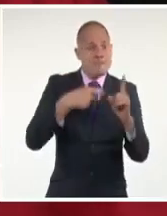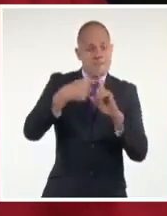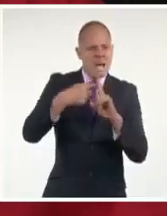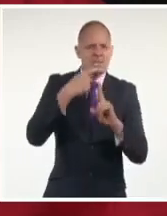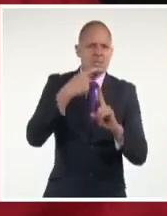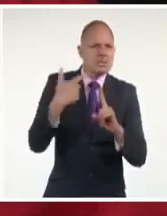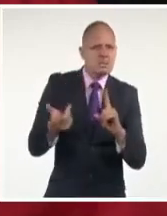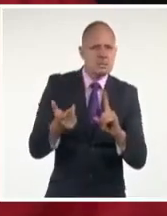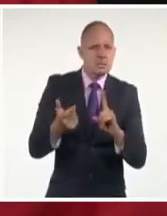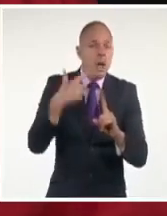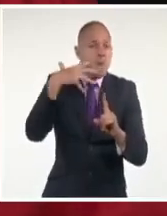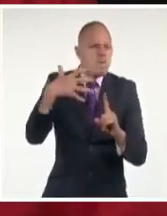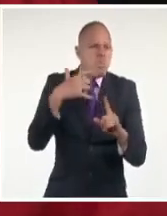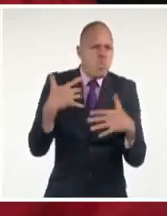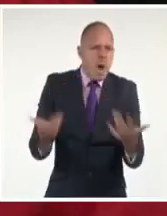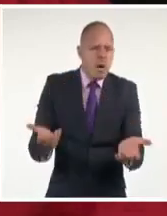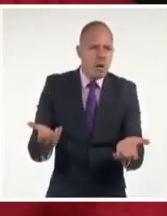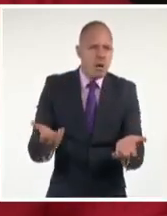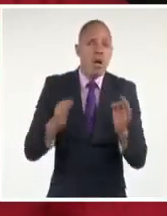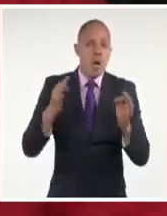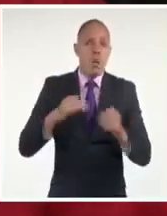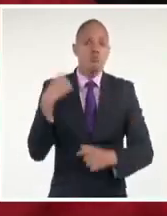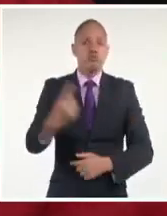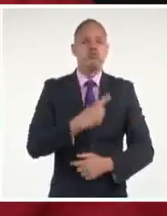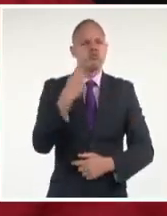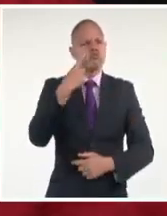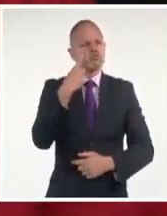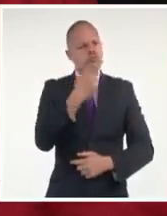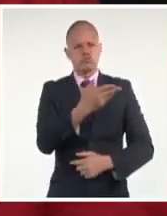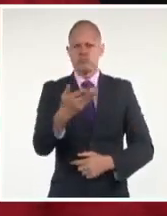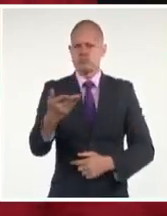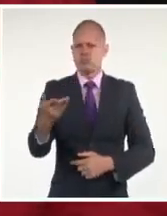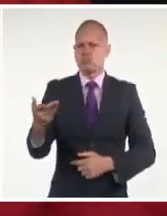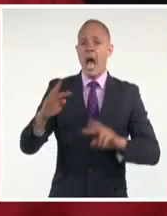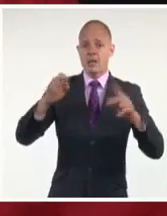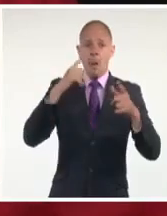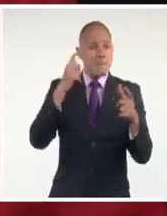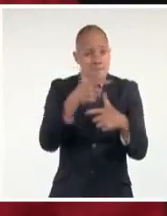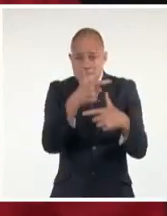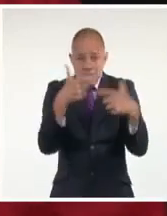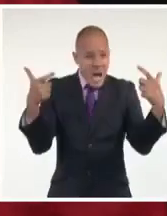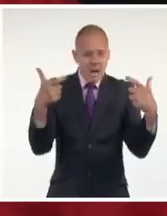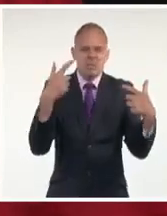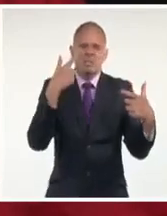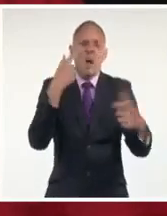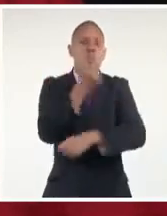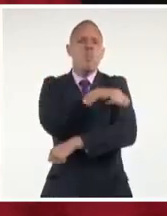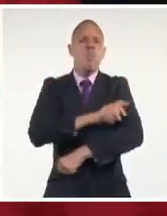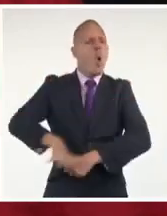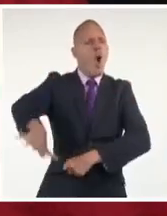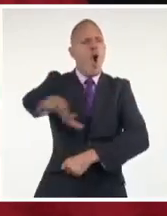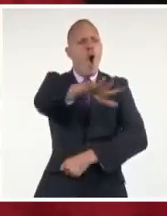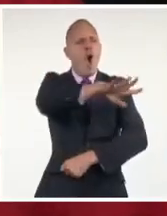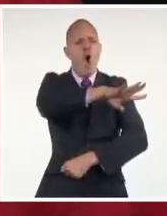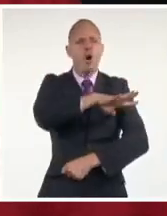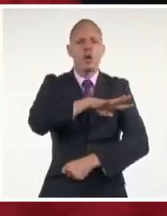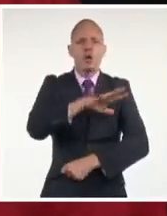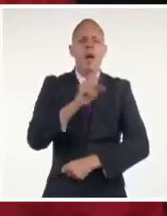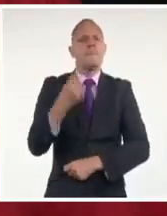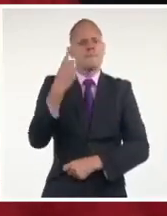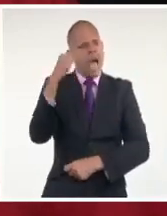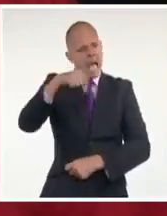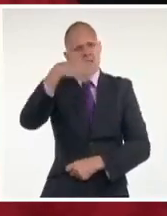más importante de todas, es que hemos reconocido nuevamente, mayoritariamente en el pueblo, que lo único que no se puede negociar en